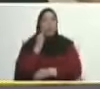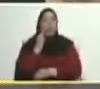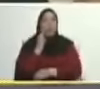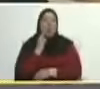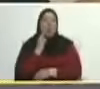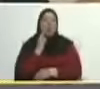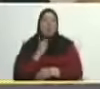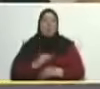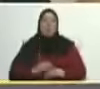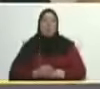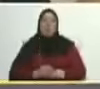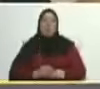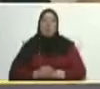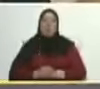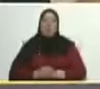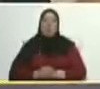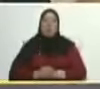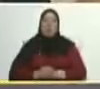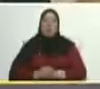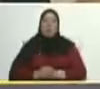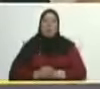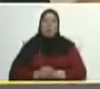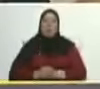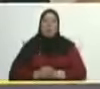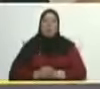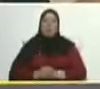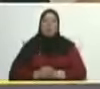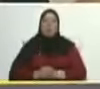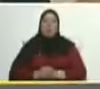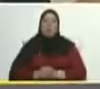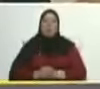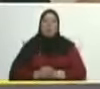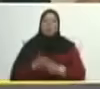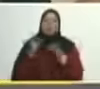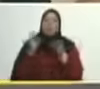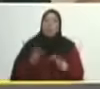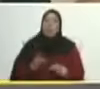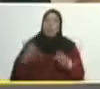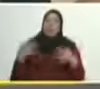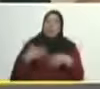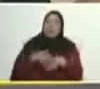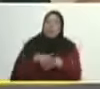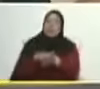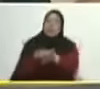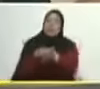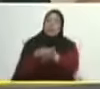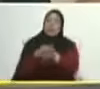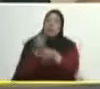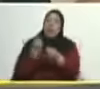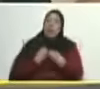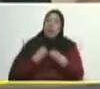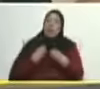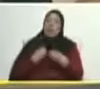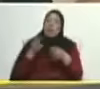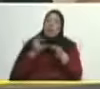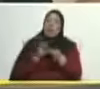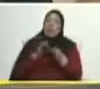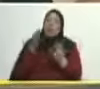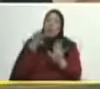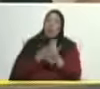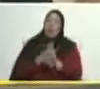mostrado for ser regional integration and unity. Un vehículo para la integración y la unidad. Es en ese